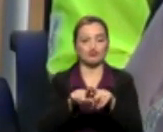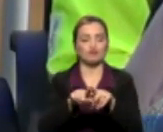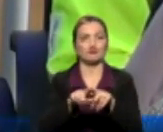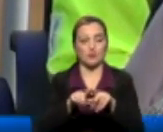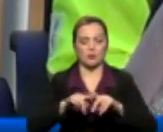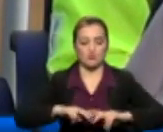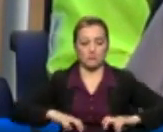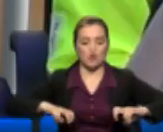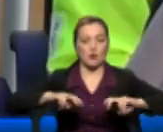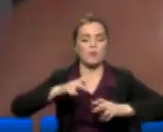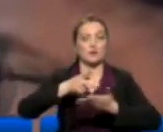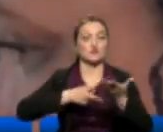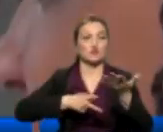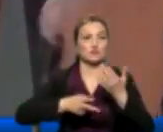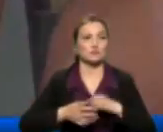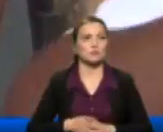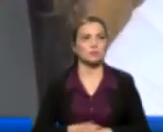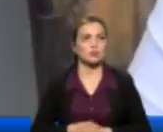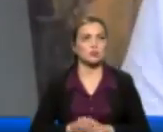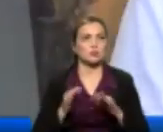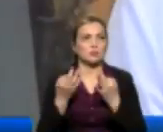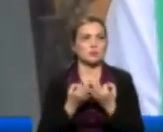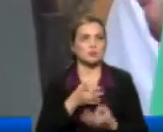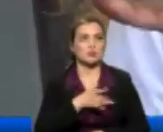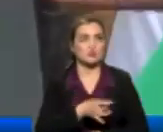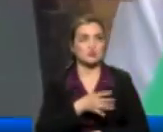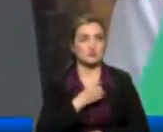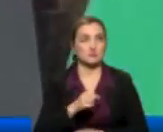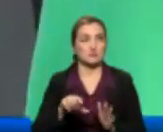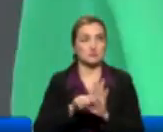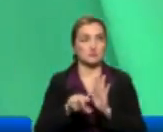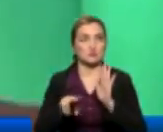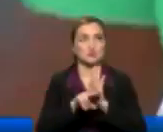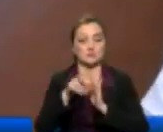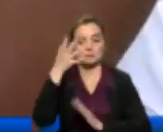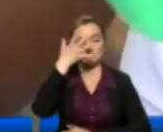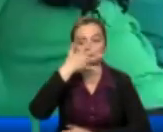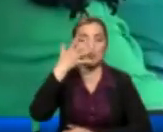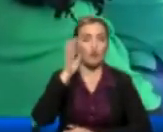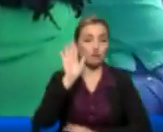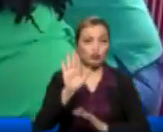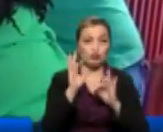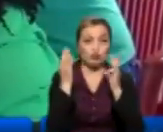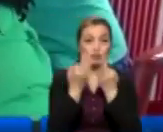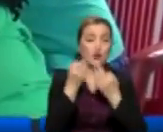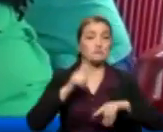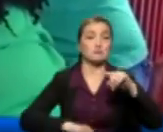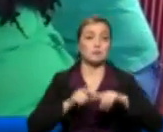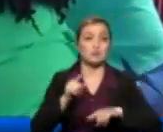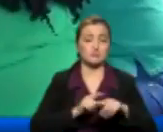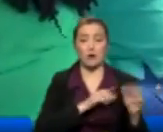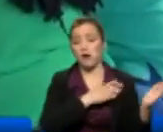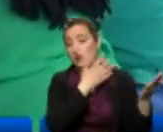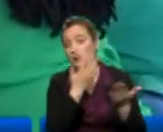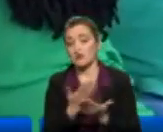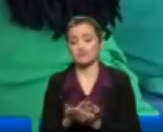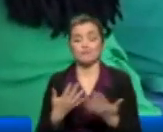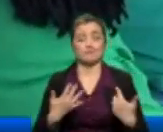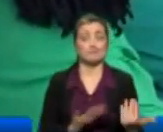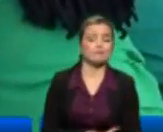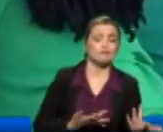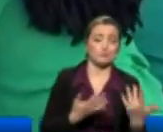las investigaciones del caso. Momentos de dolor se vivieron en la morgue de Esmeraldas, hasta donde llegaron familiares y amigos de los hermanos de Alpe, en